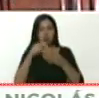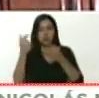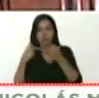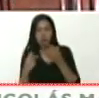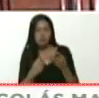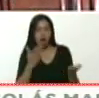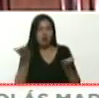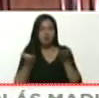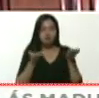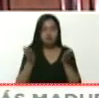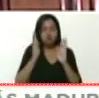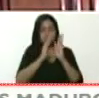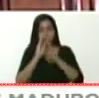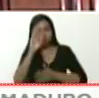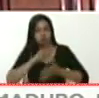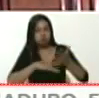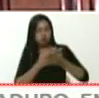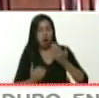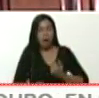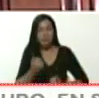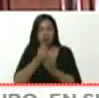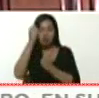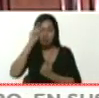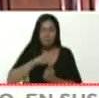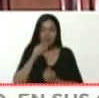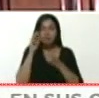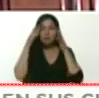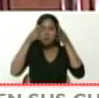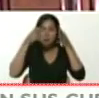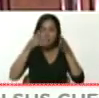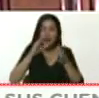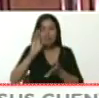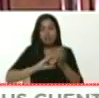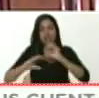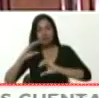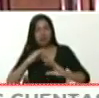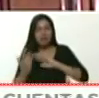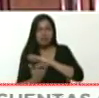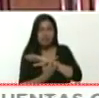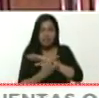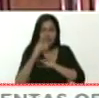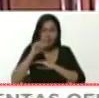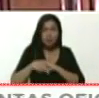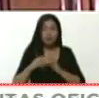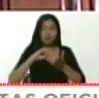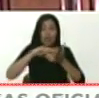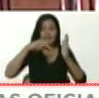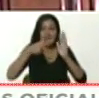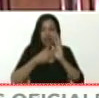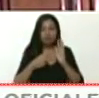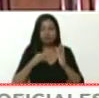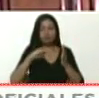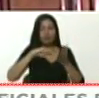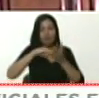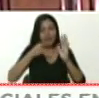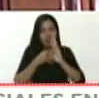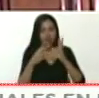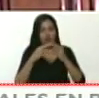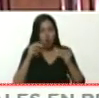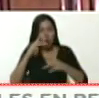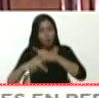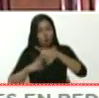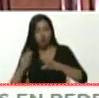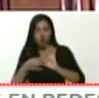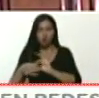insumos, apoyando con asesoría científica, técnica, a todos los productores, uniendo